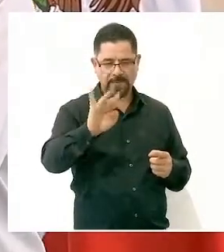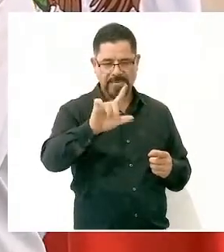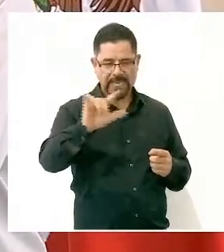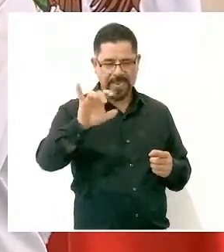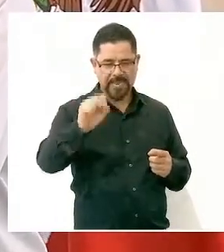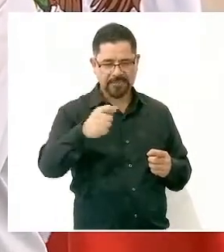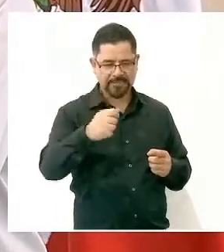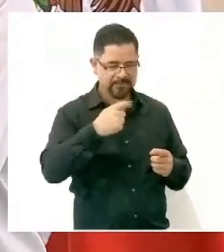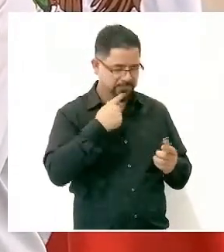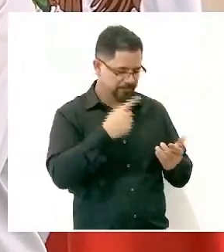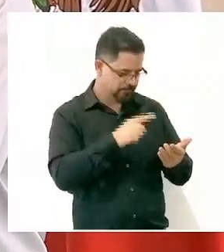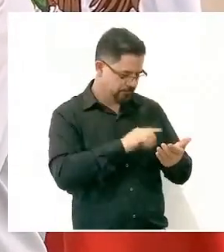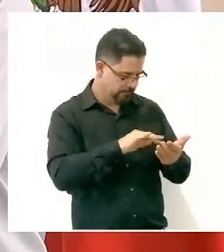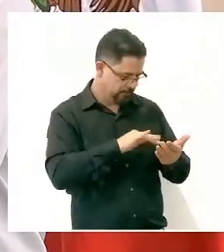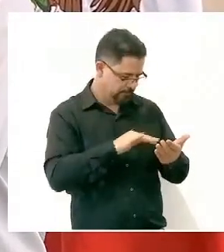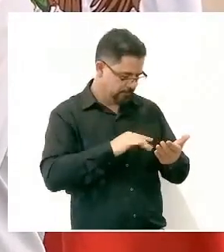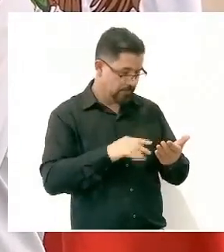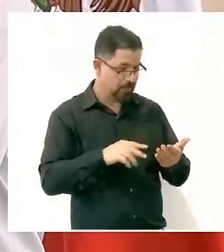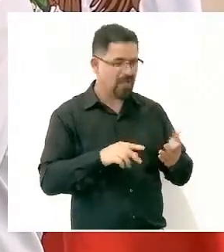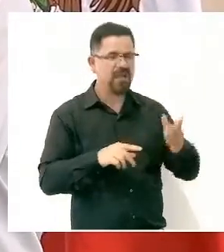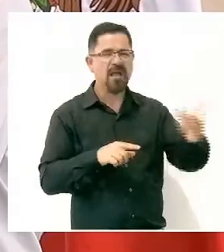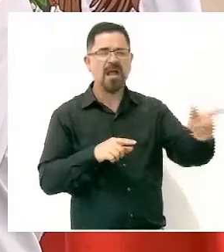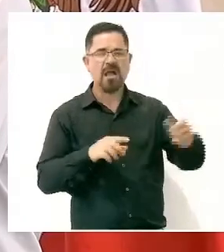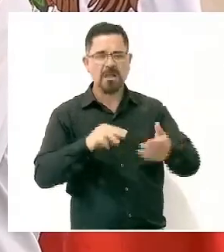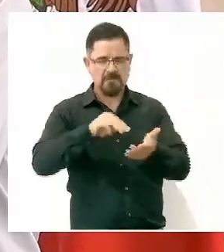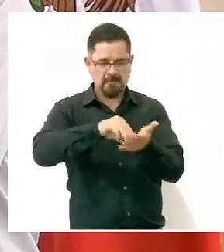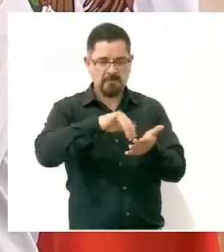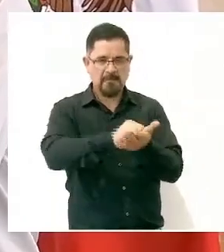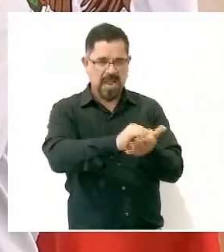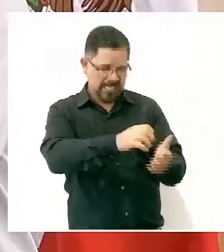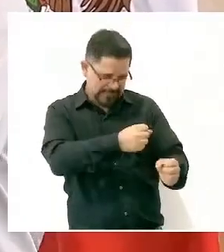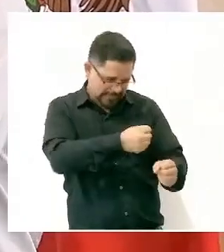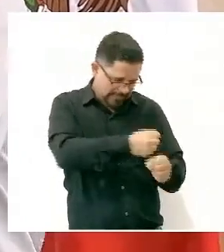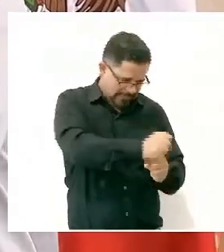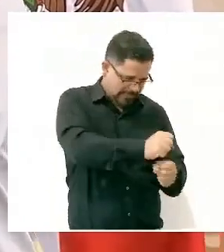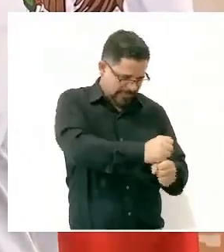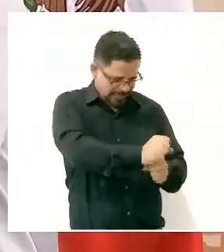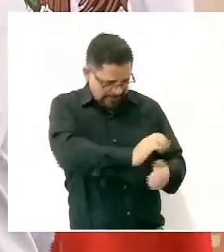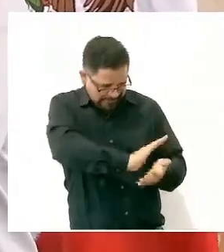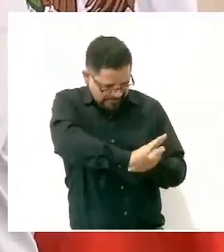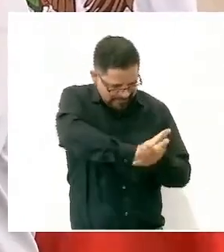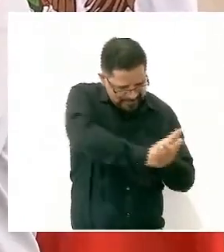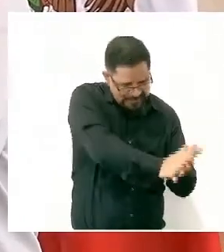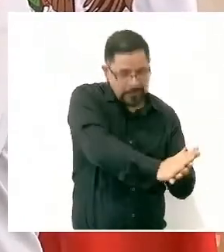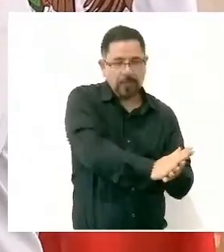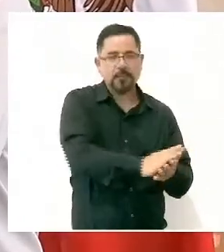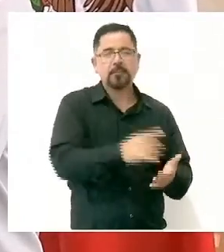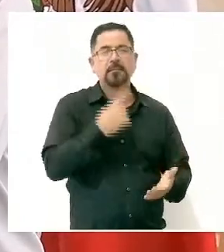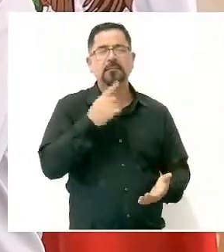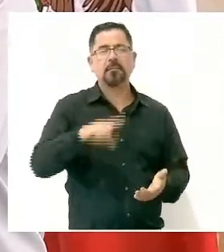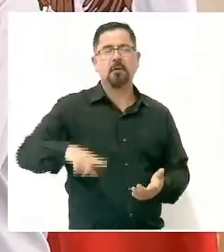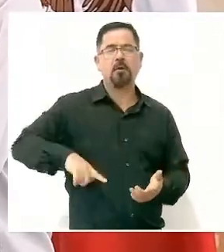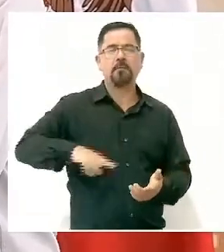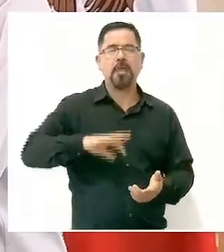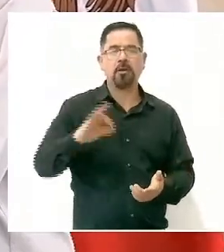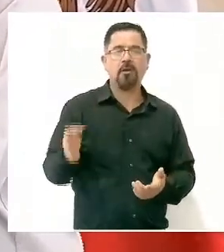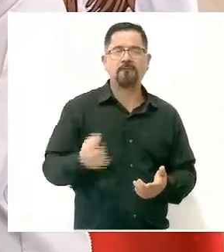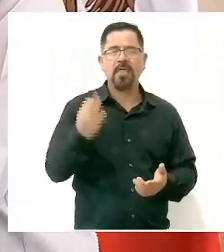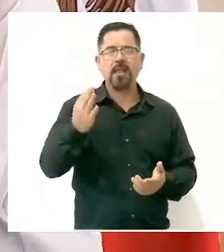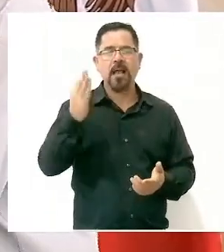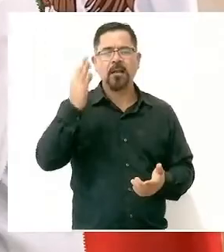la represión de los mayas, cito, que el gobierno federal empleó